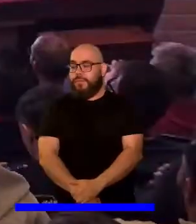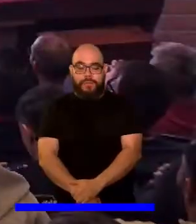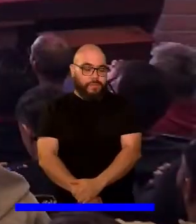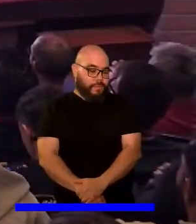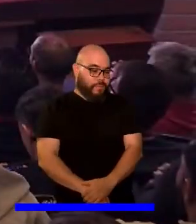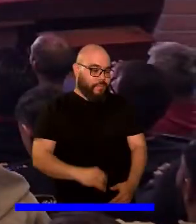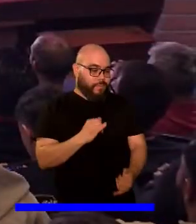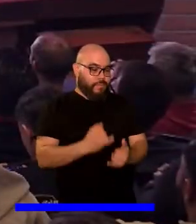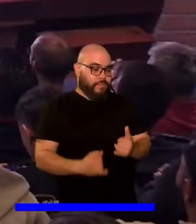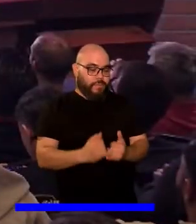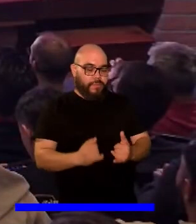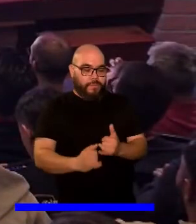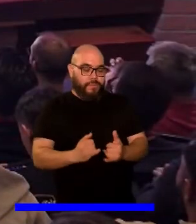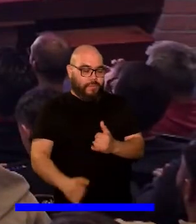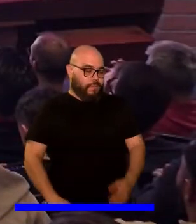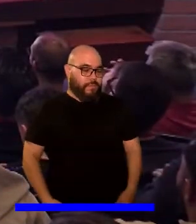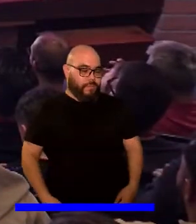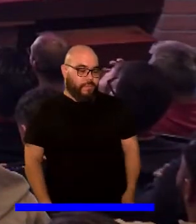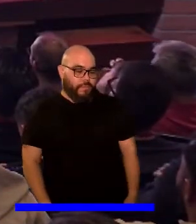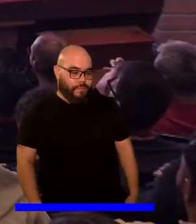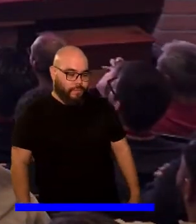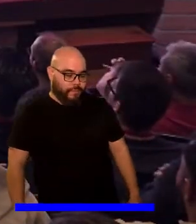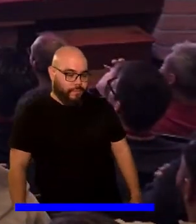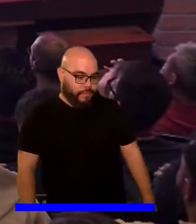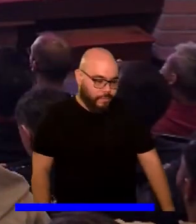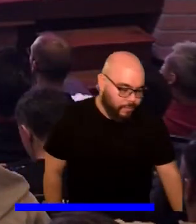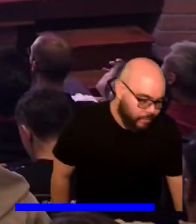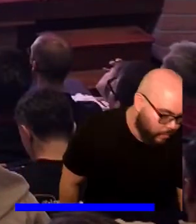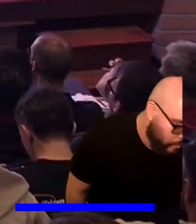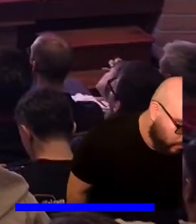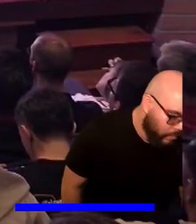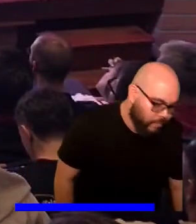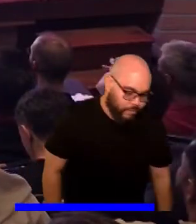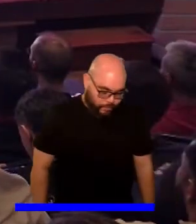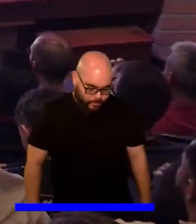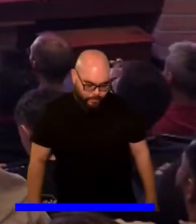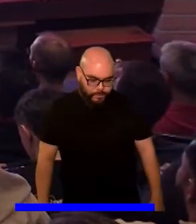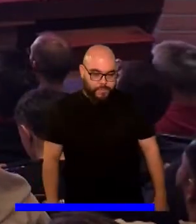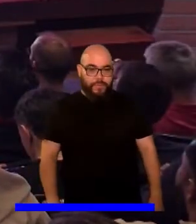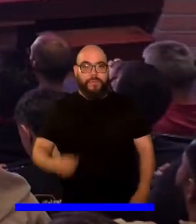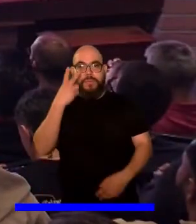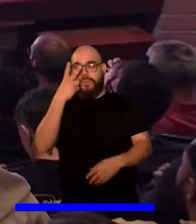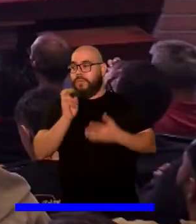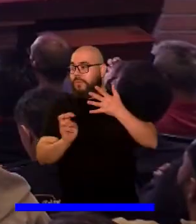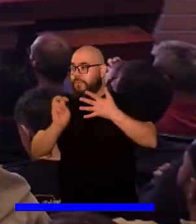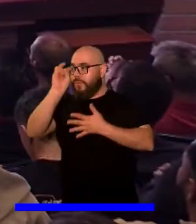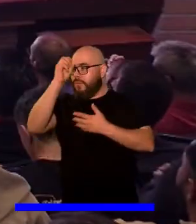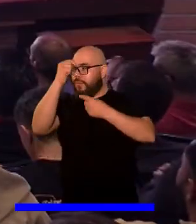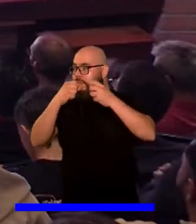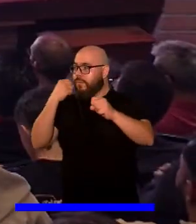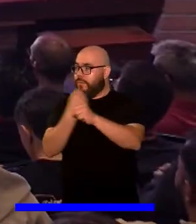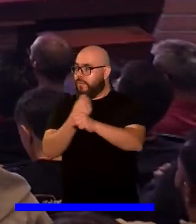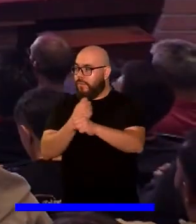Para terminar, estábamos viendo estos últimos 2 niveles de la parte superior. No quiero enfocarme en los azules porque ya sí son de remangarse y hacer mucho